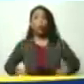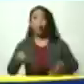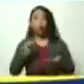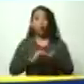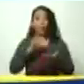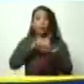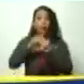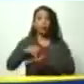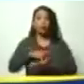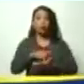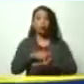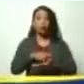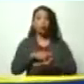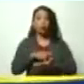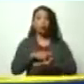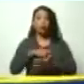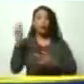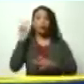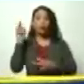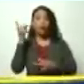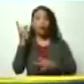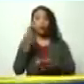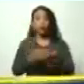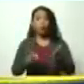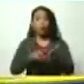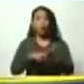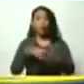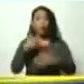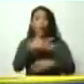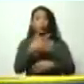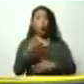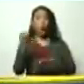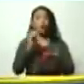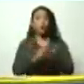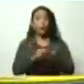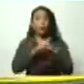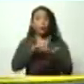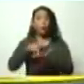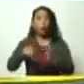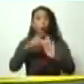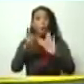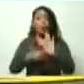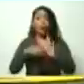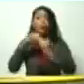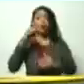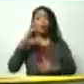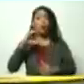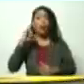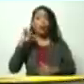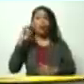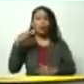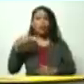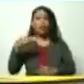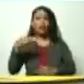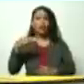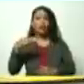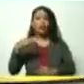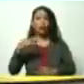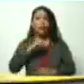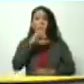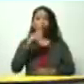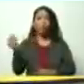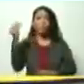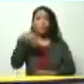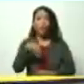quisiéramos saber qué pasos ha dado Venezuela para ese retorno y cuándo estiman volver a ser miembro pleno de la CIDH y una pregunta más